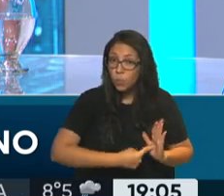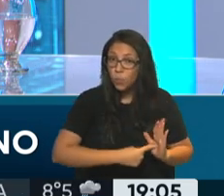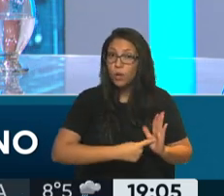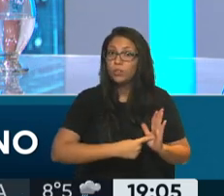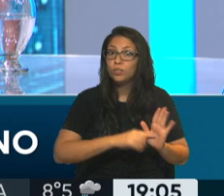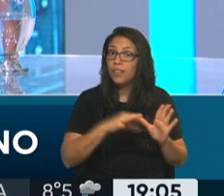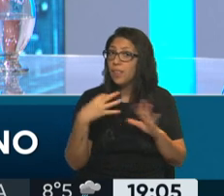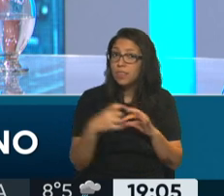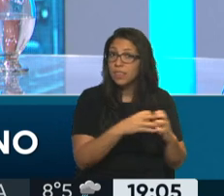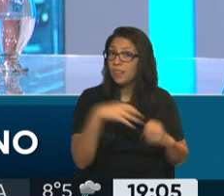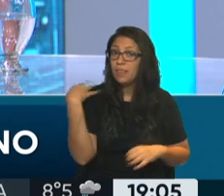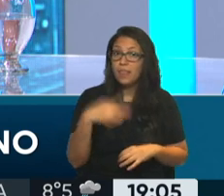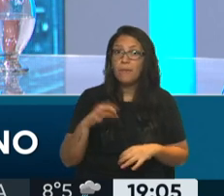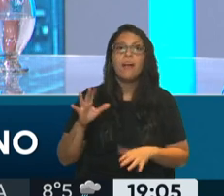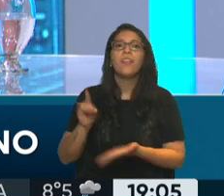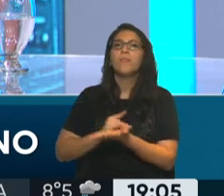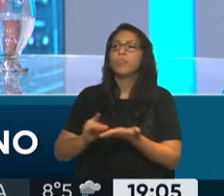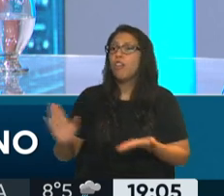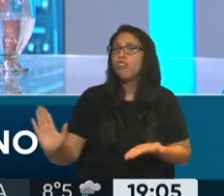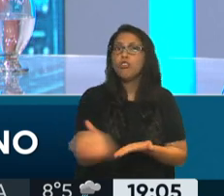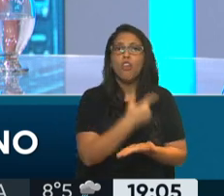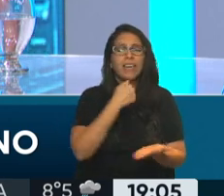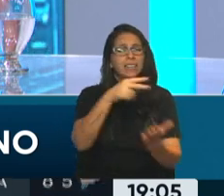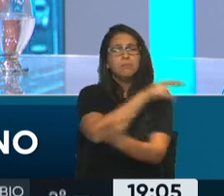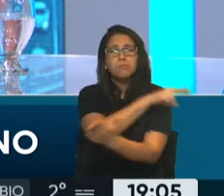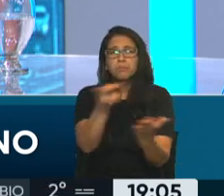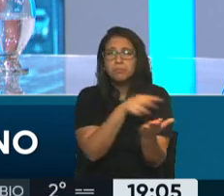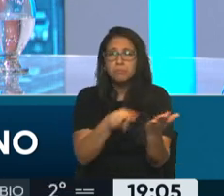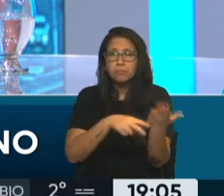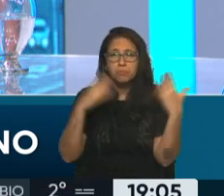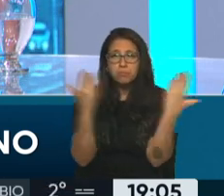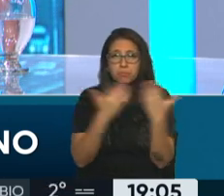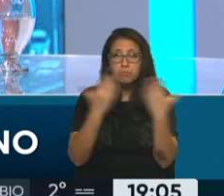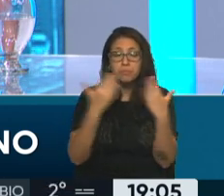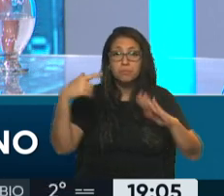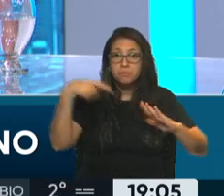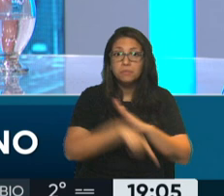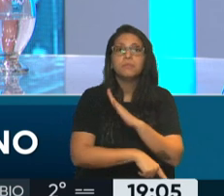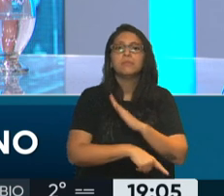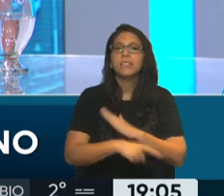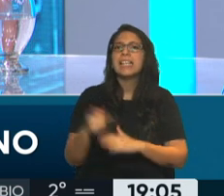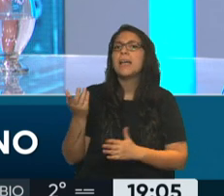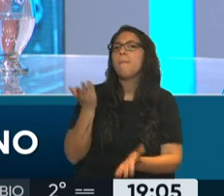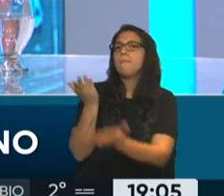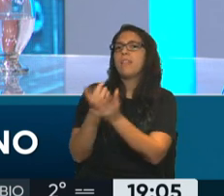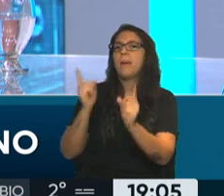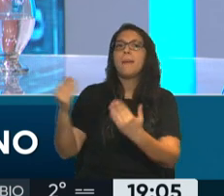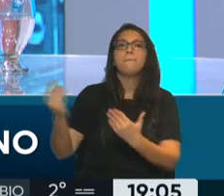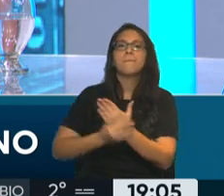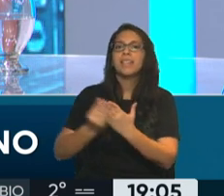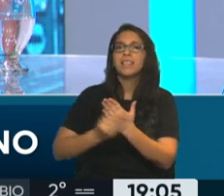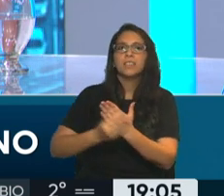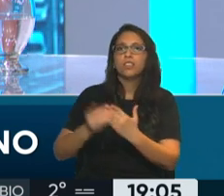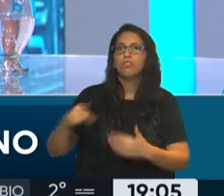diputados de todas las fuerzas quieren estudiar quieren leer y además exigen que vayan los ministros y